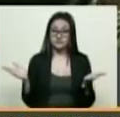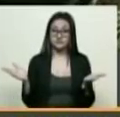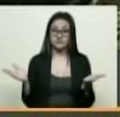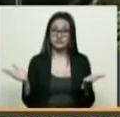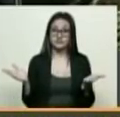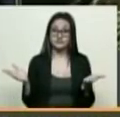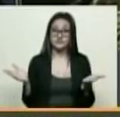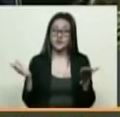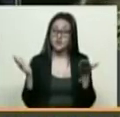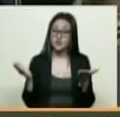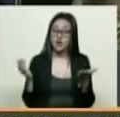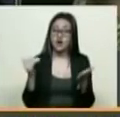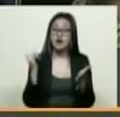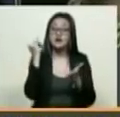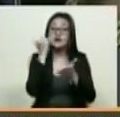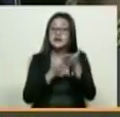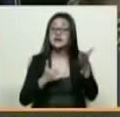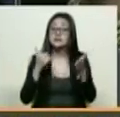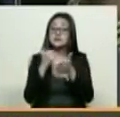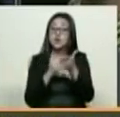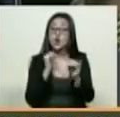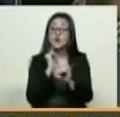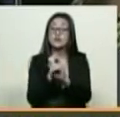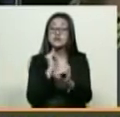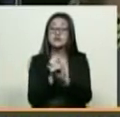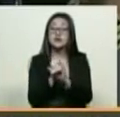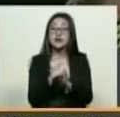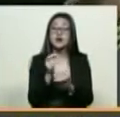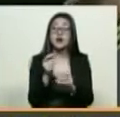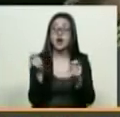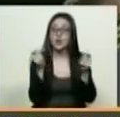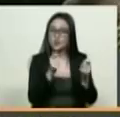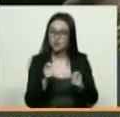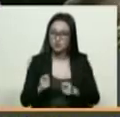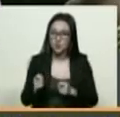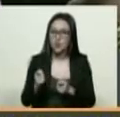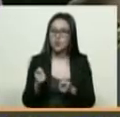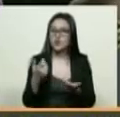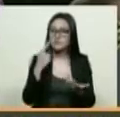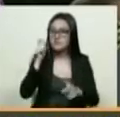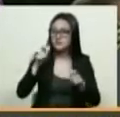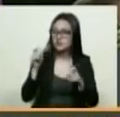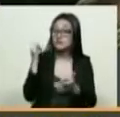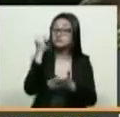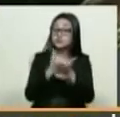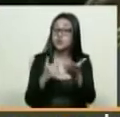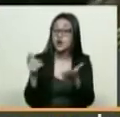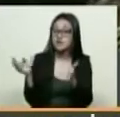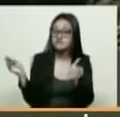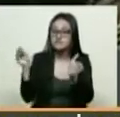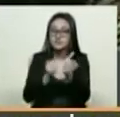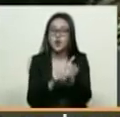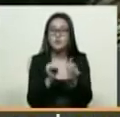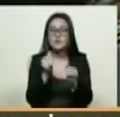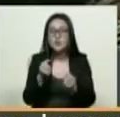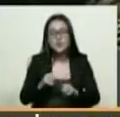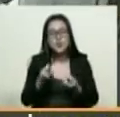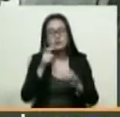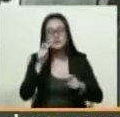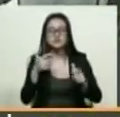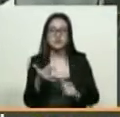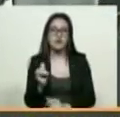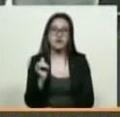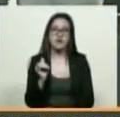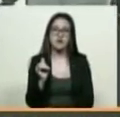gran registro de cultores, creadores y artistas de Venezuela alrededor